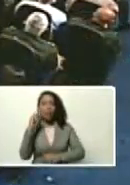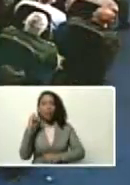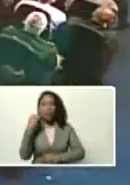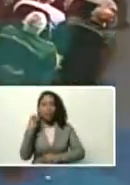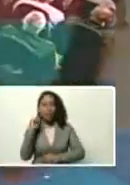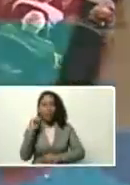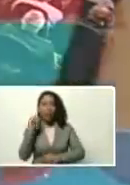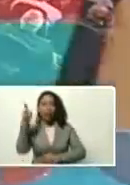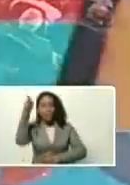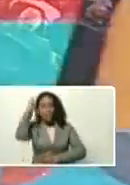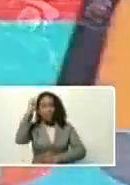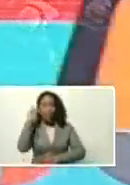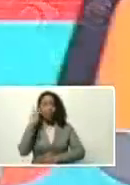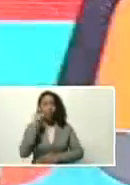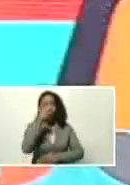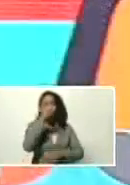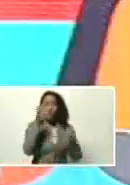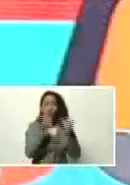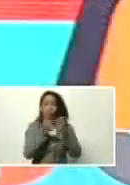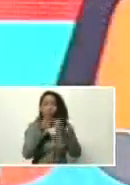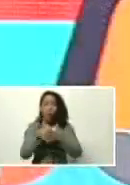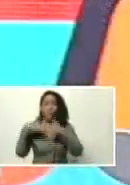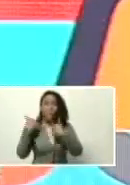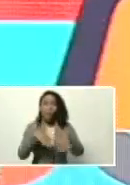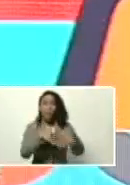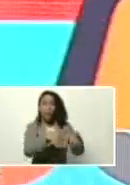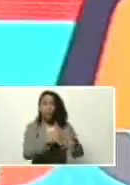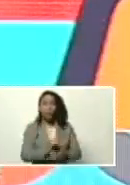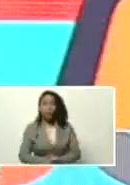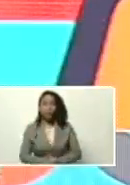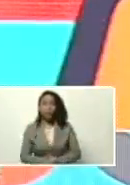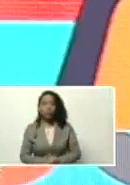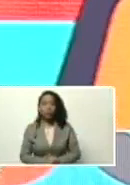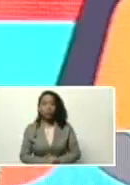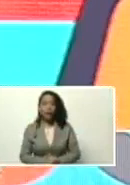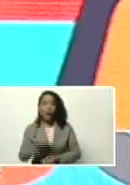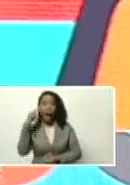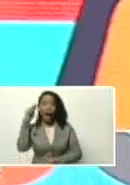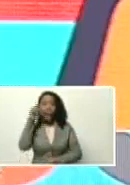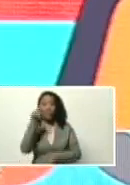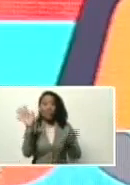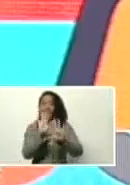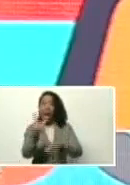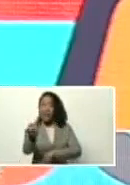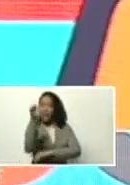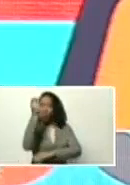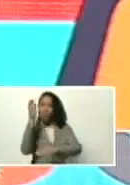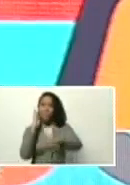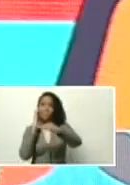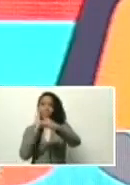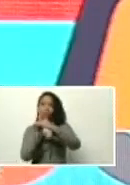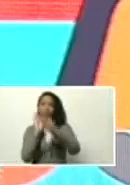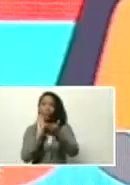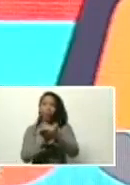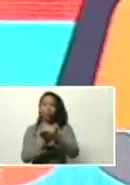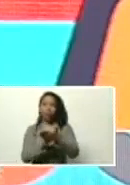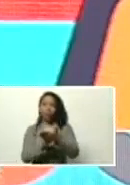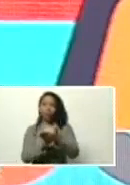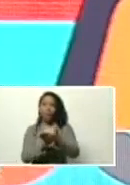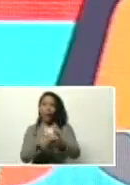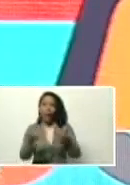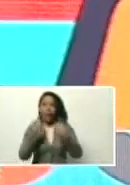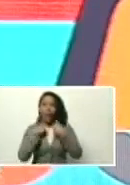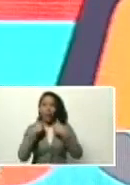Perú y su ejército libertador. Al contemplar que ya ningún obstáculo se oponía a que